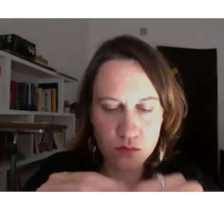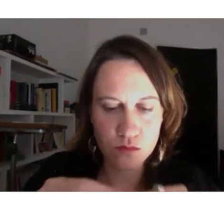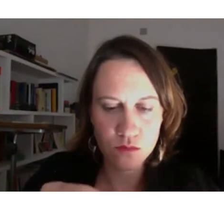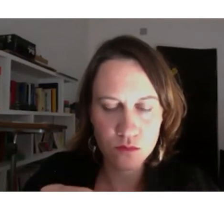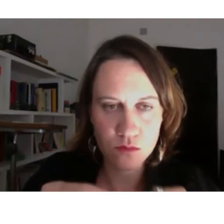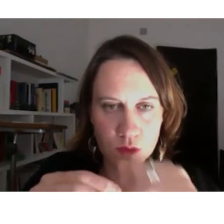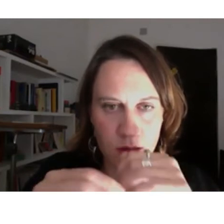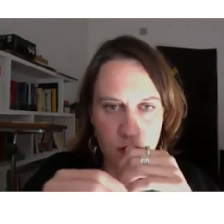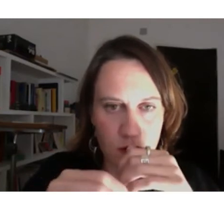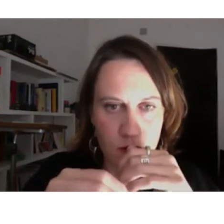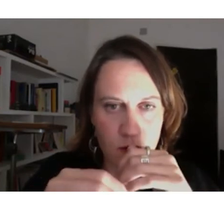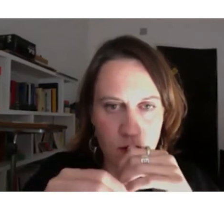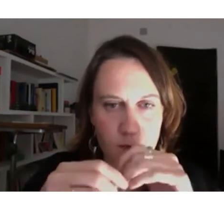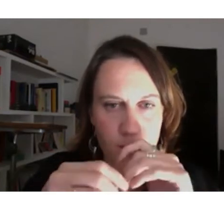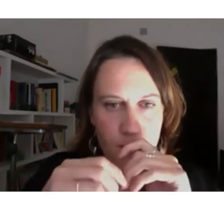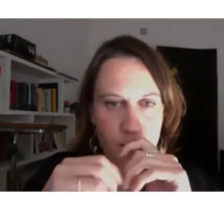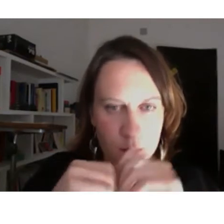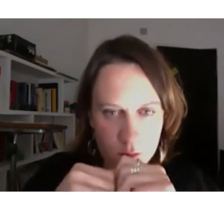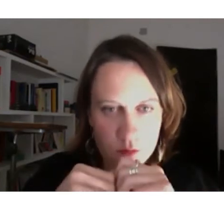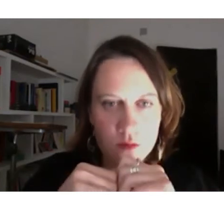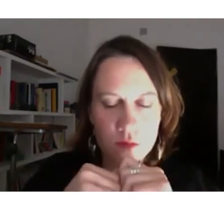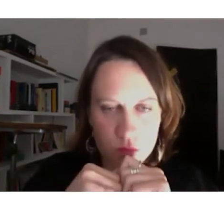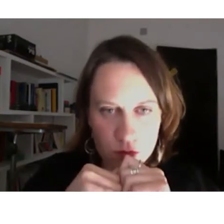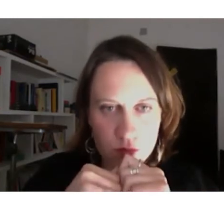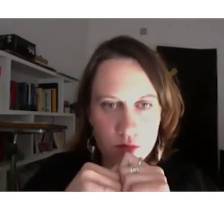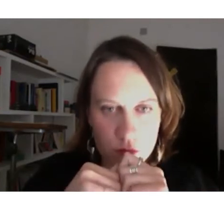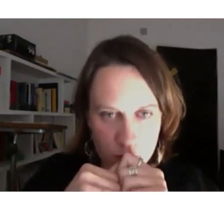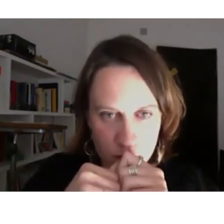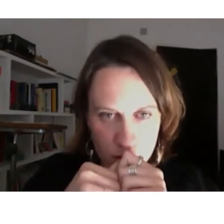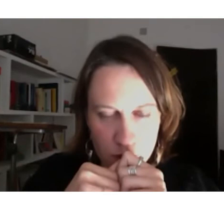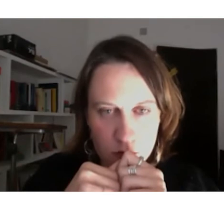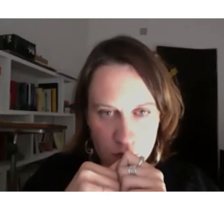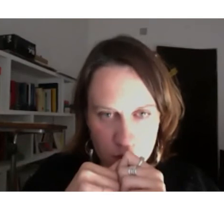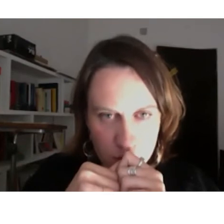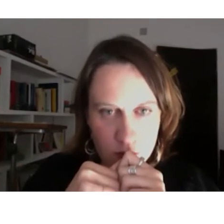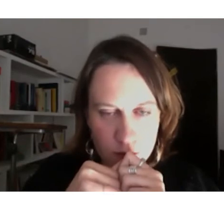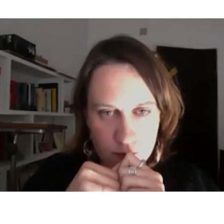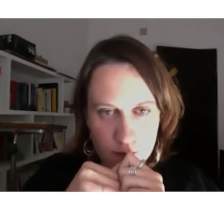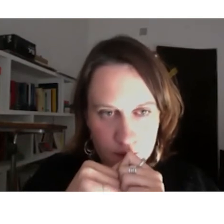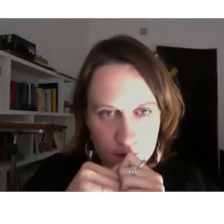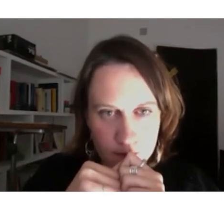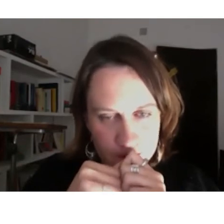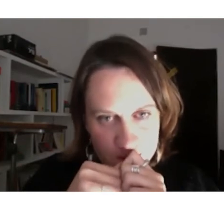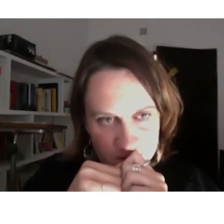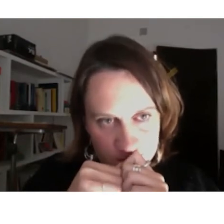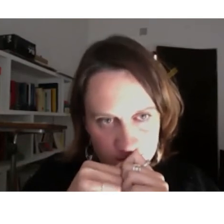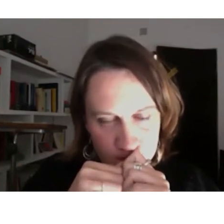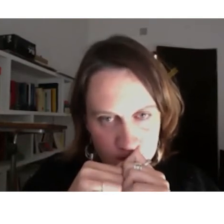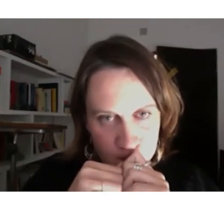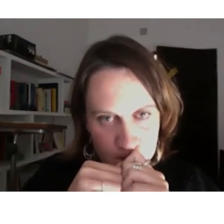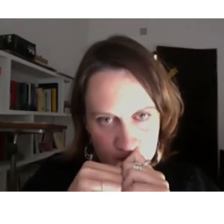y actos transformadores desde la comunidad artística misma. Entonces, no es como